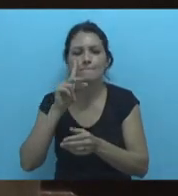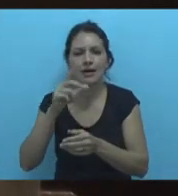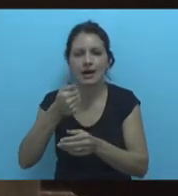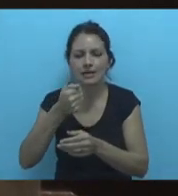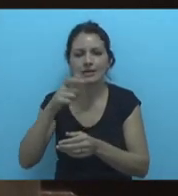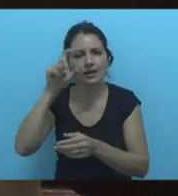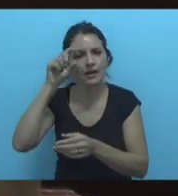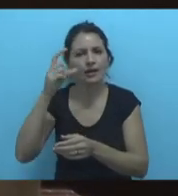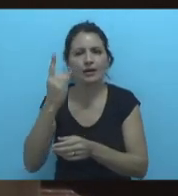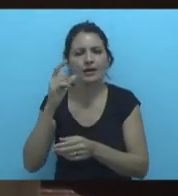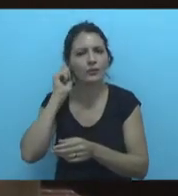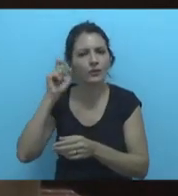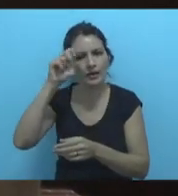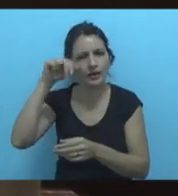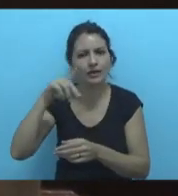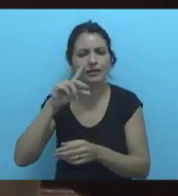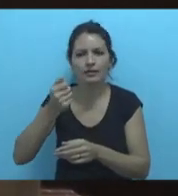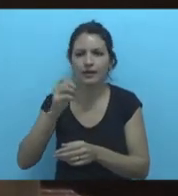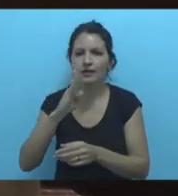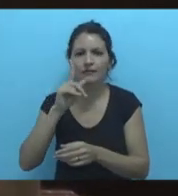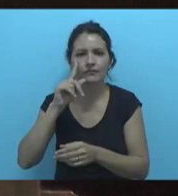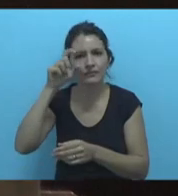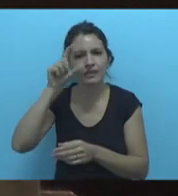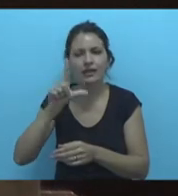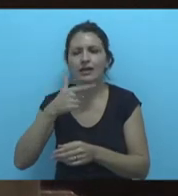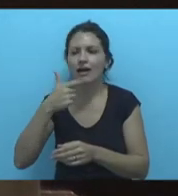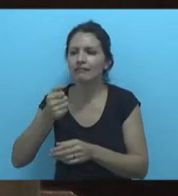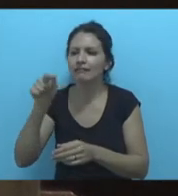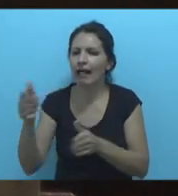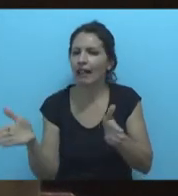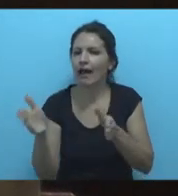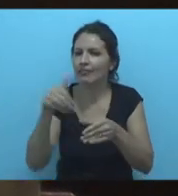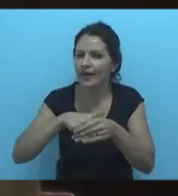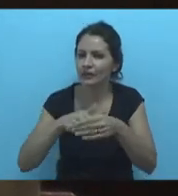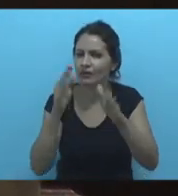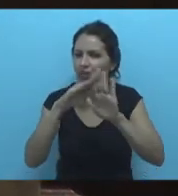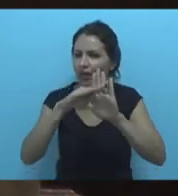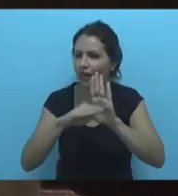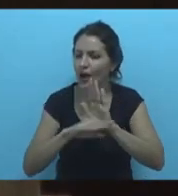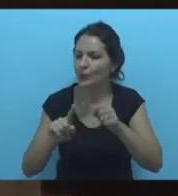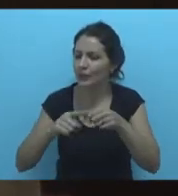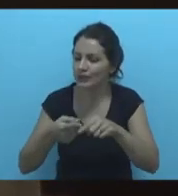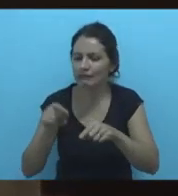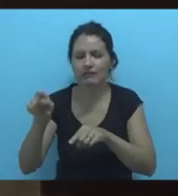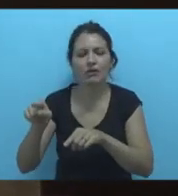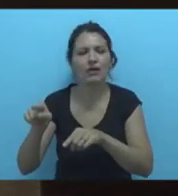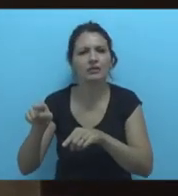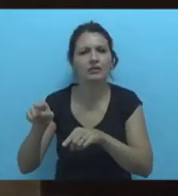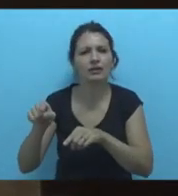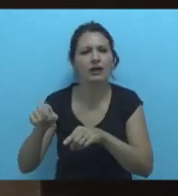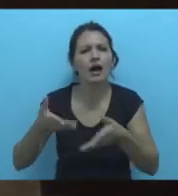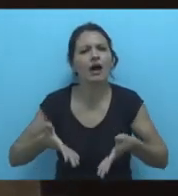en esas elecciones y fue protagonista de esa lucha y de esa disputa electoral. Juan Evazo